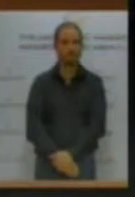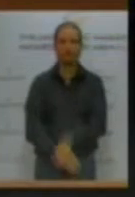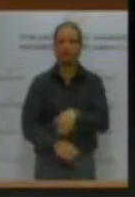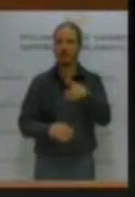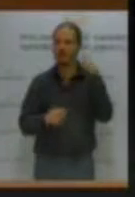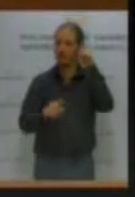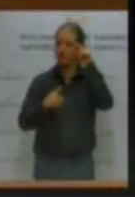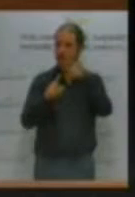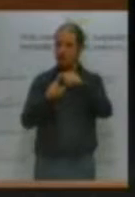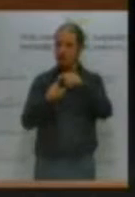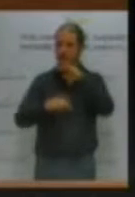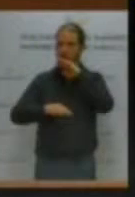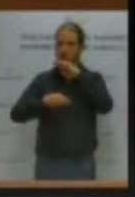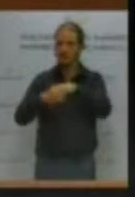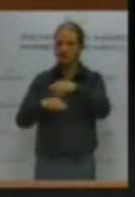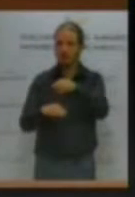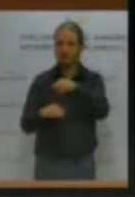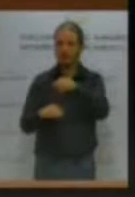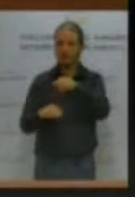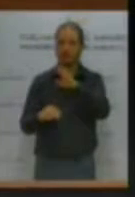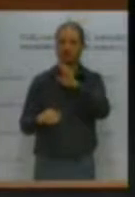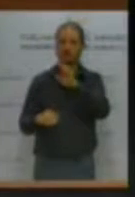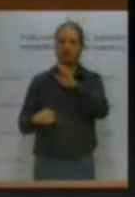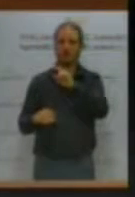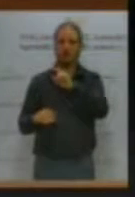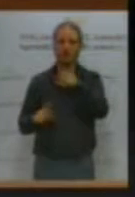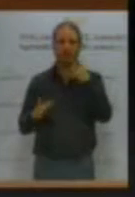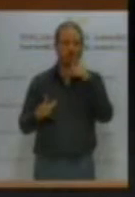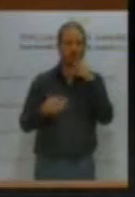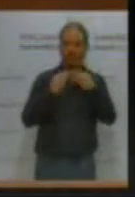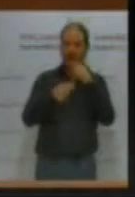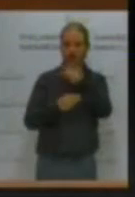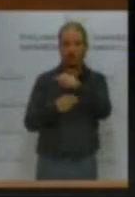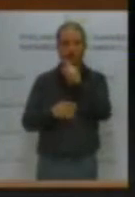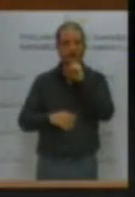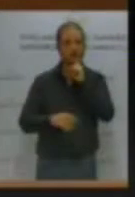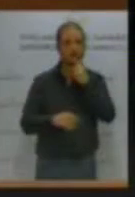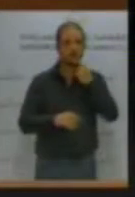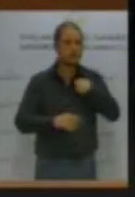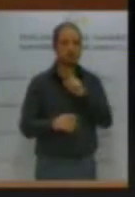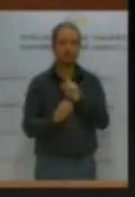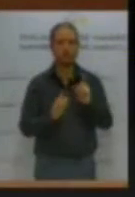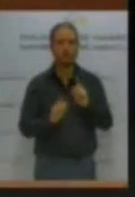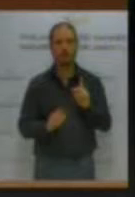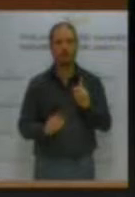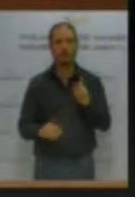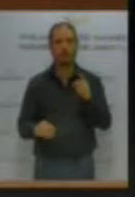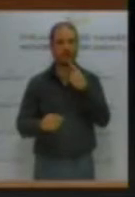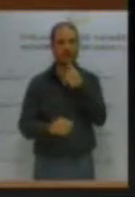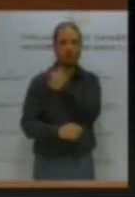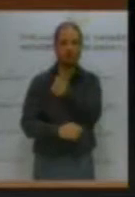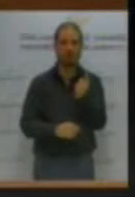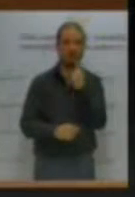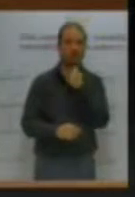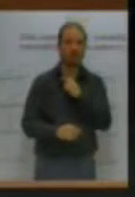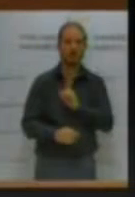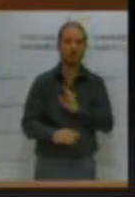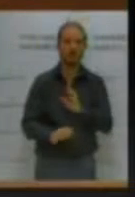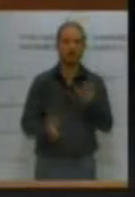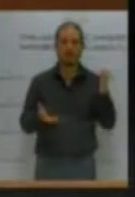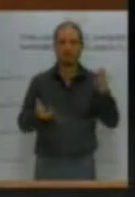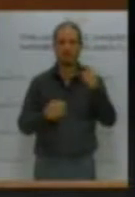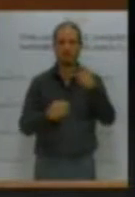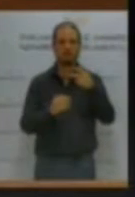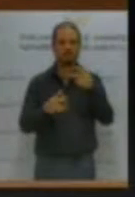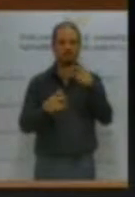cumpliéndose sin explicar cómo lo van a llevar a cabo y sin pedir ninguna responsabilidad al respecto.